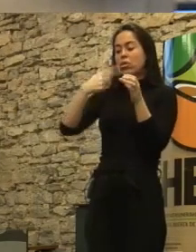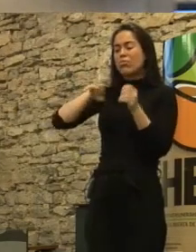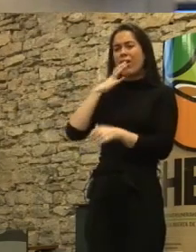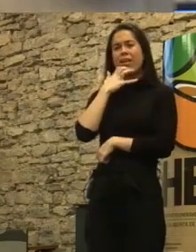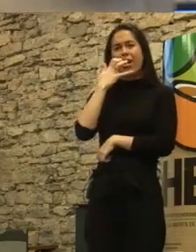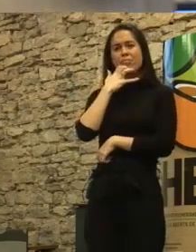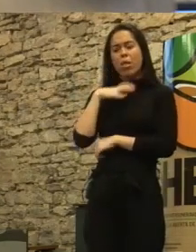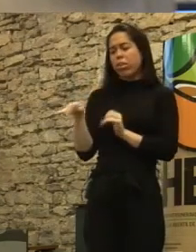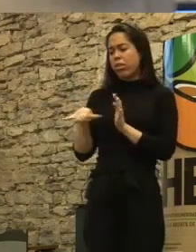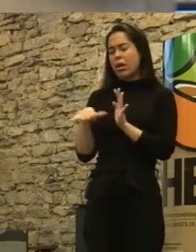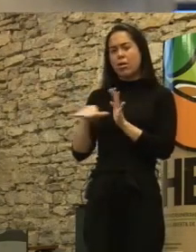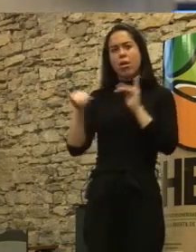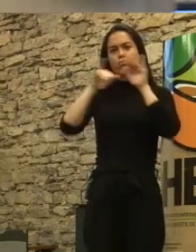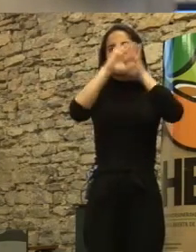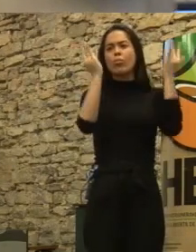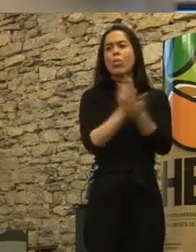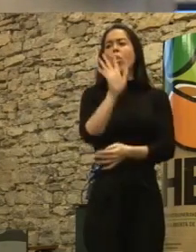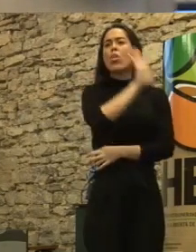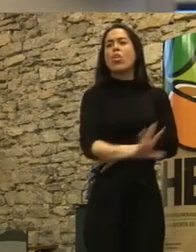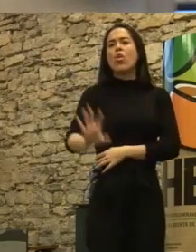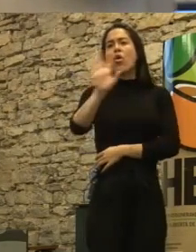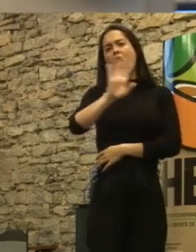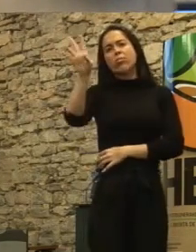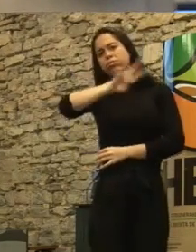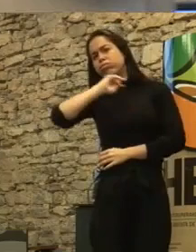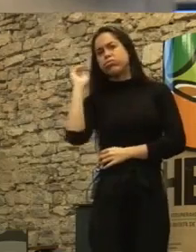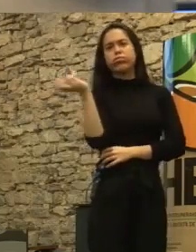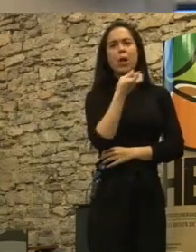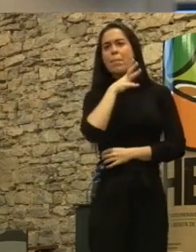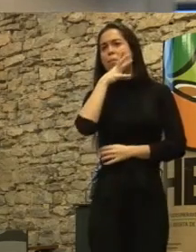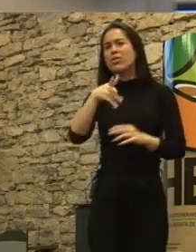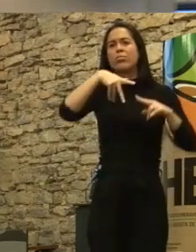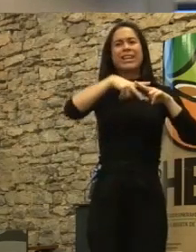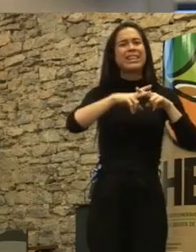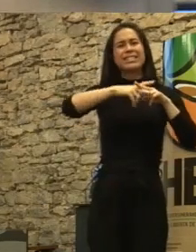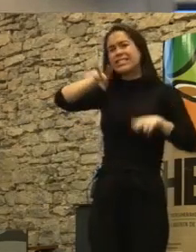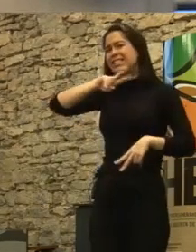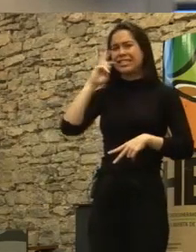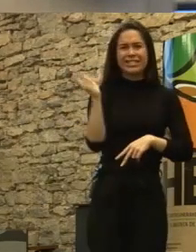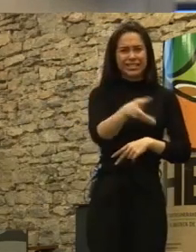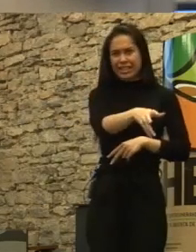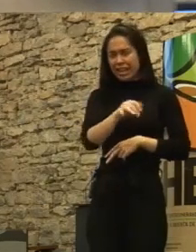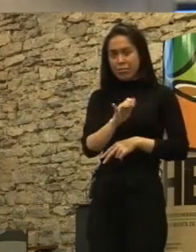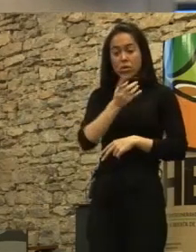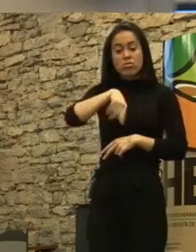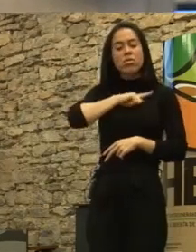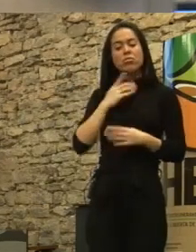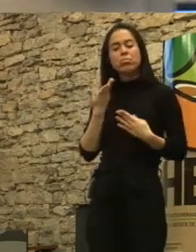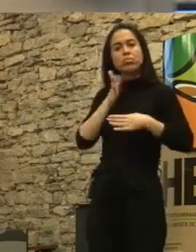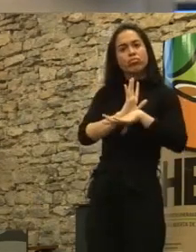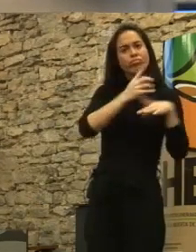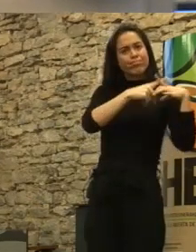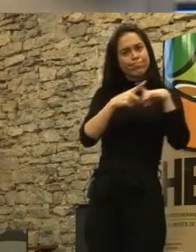otros lugares del mundo, porque las herramientas son infinitas. Y esta mañana vamos a conocer algunas propuestas que ya